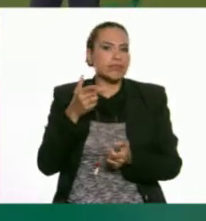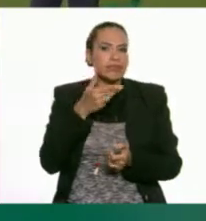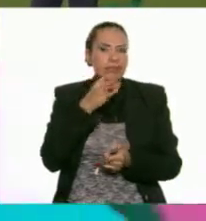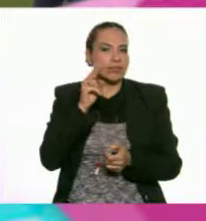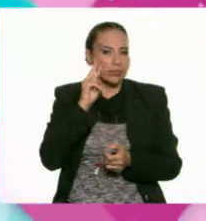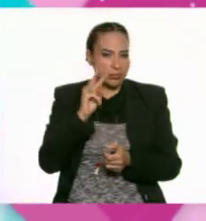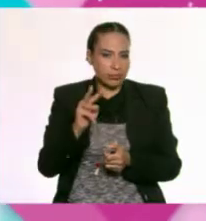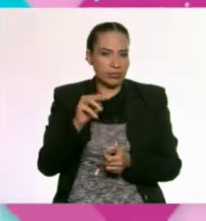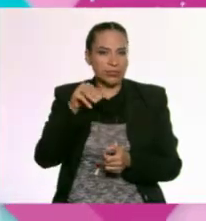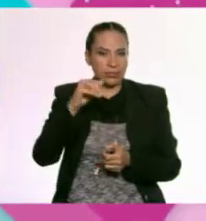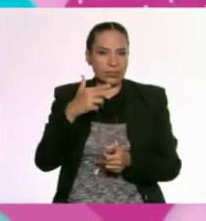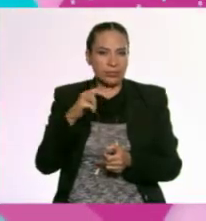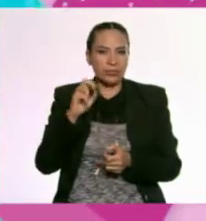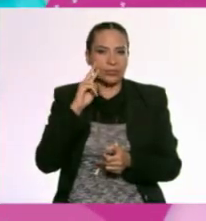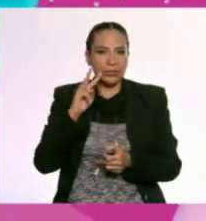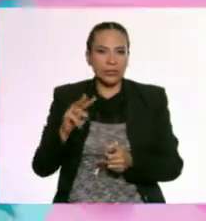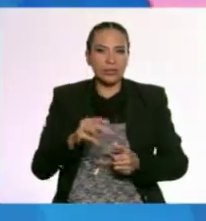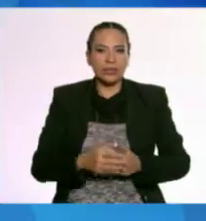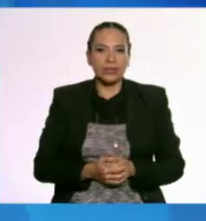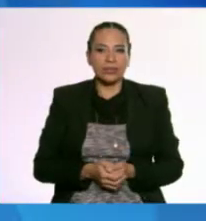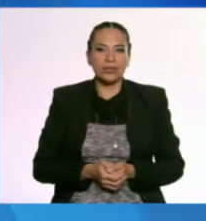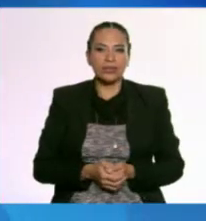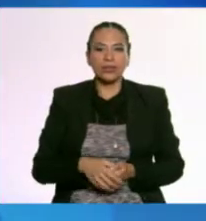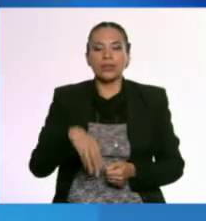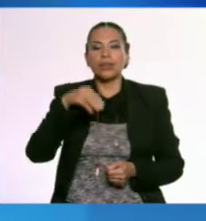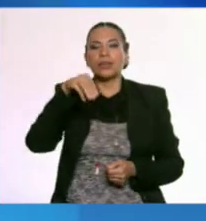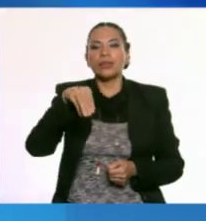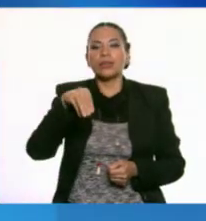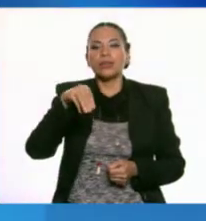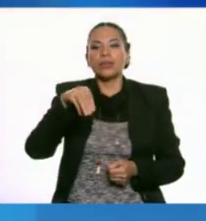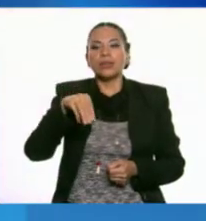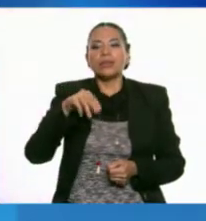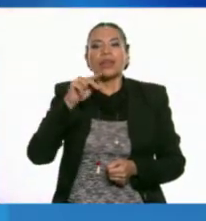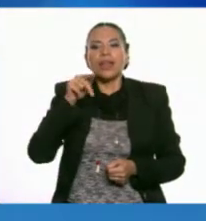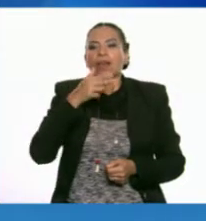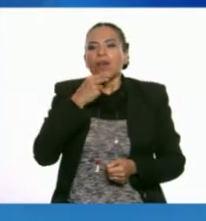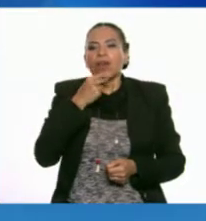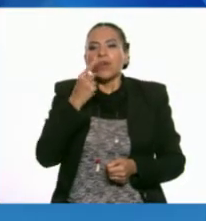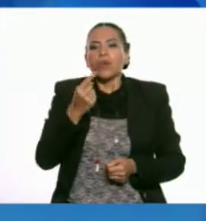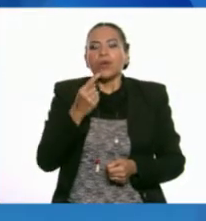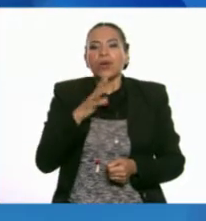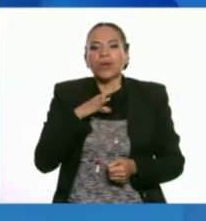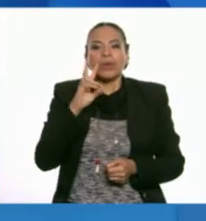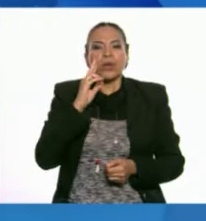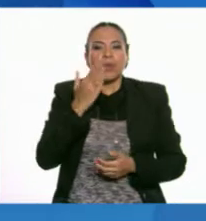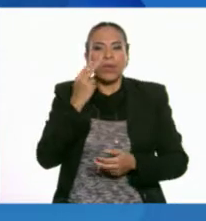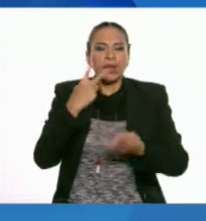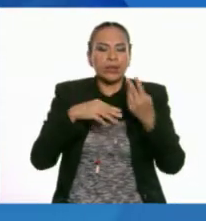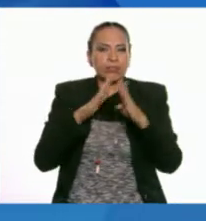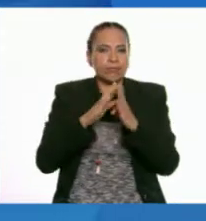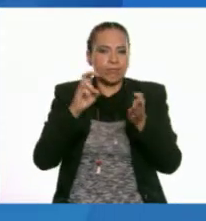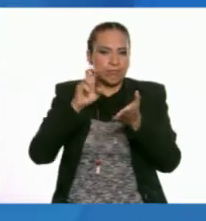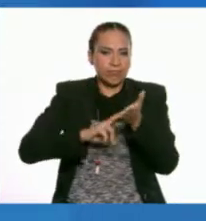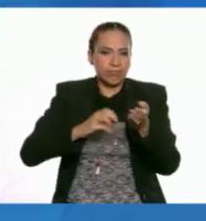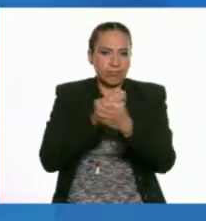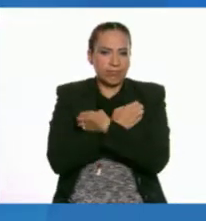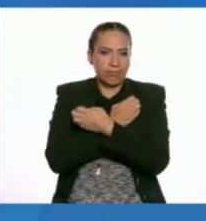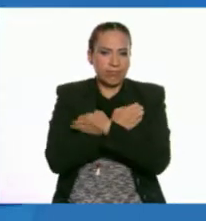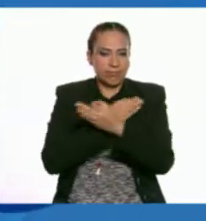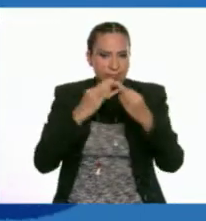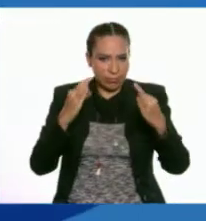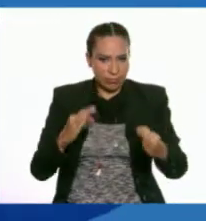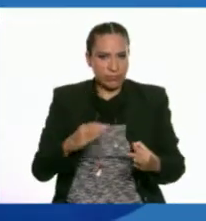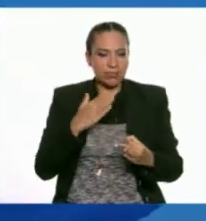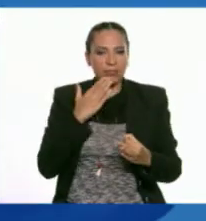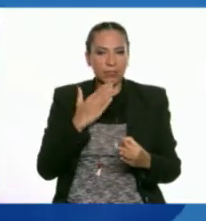¡Wow! Vamos a verla. Sí, vamos a leerla. Michael Faraday, un hombre que no había recibido una educación científica formal, es